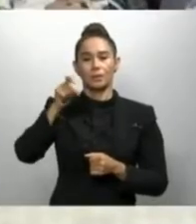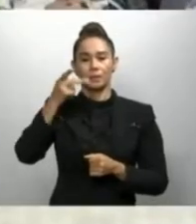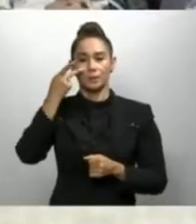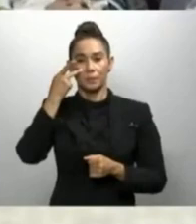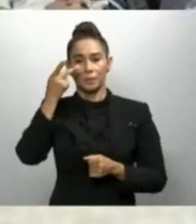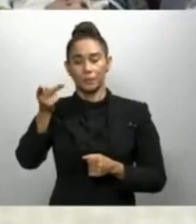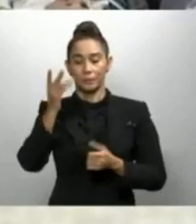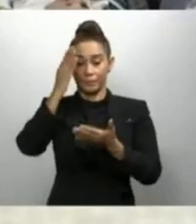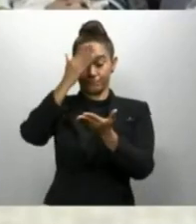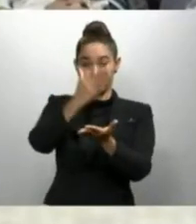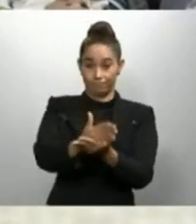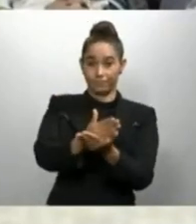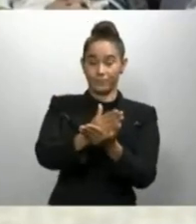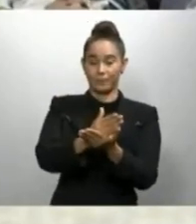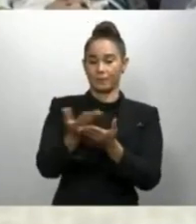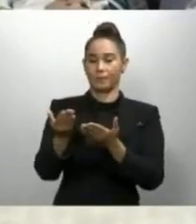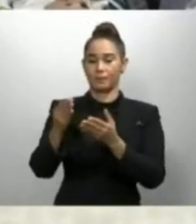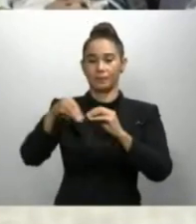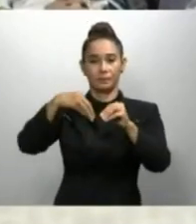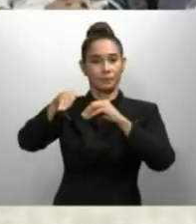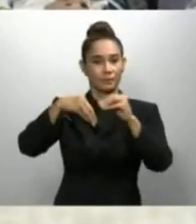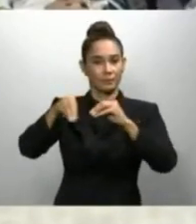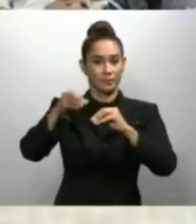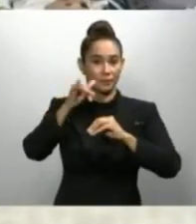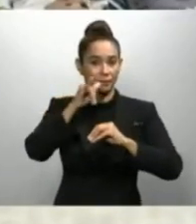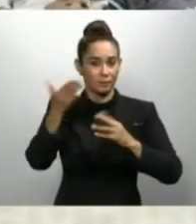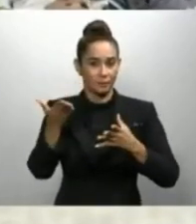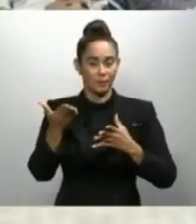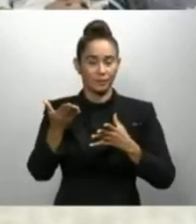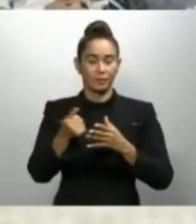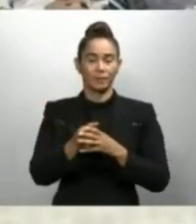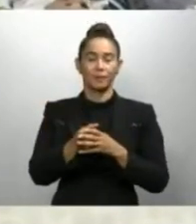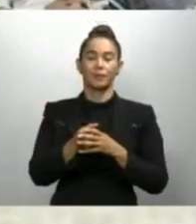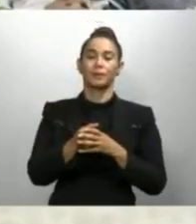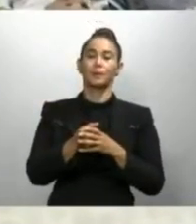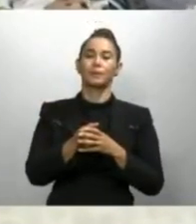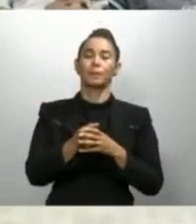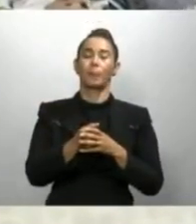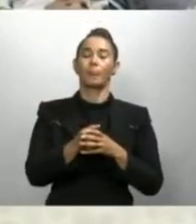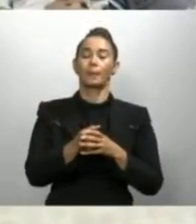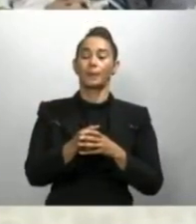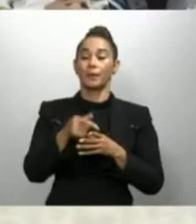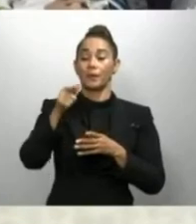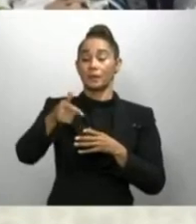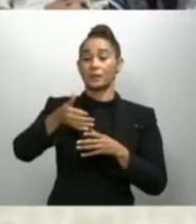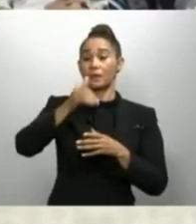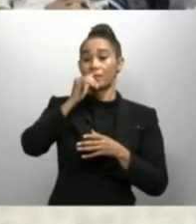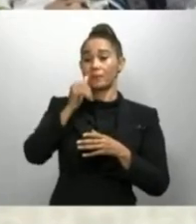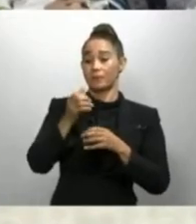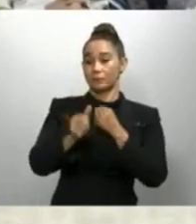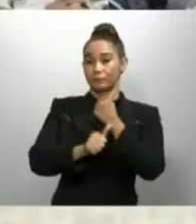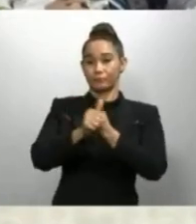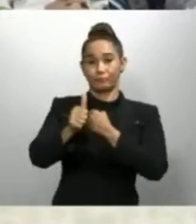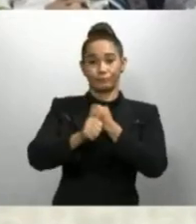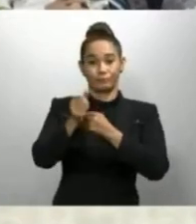de elaborar, comercializar y consumir una bebida no apta para el consumo